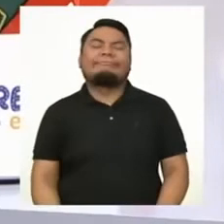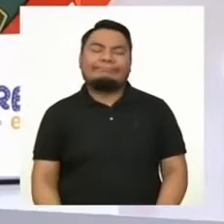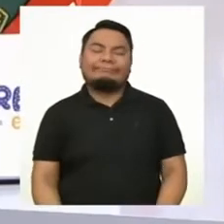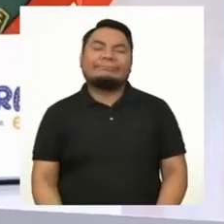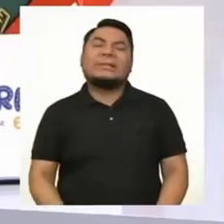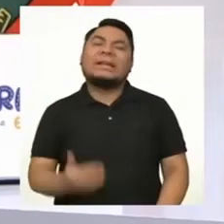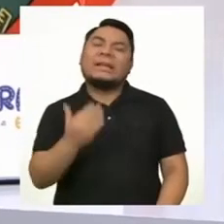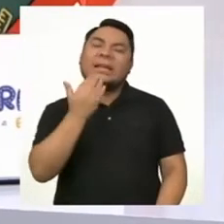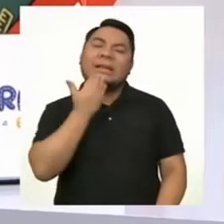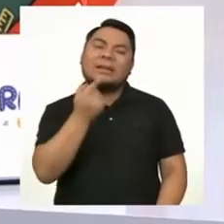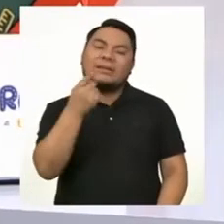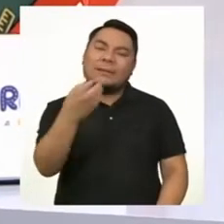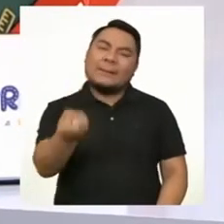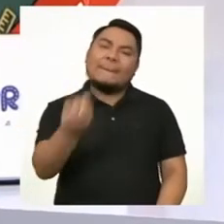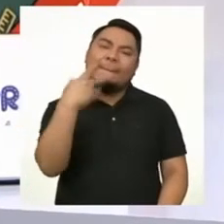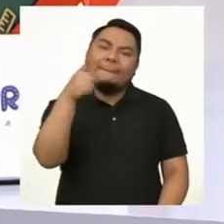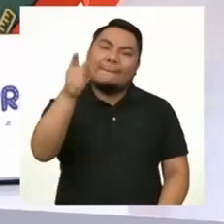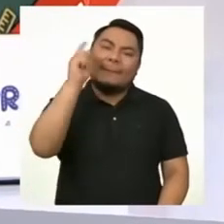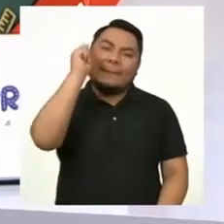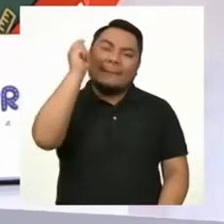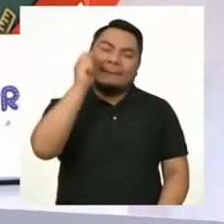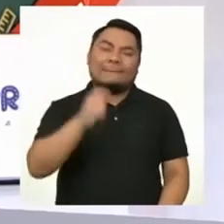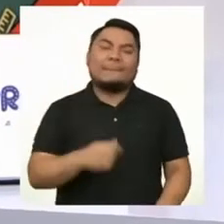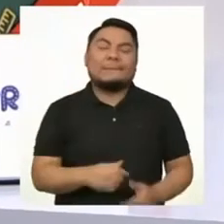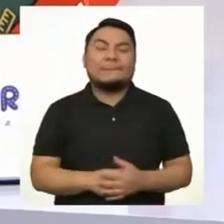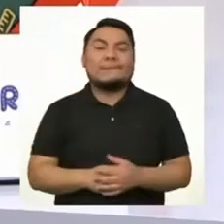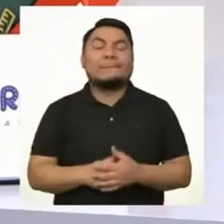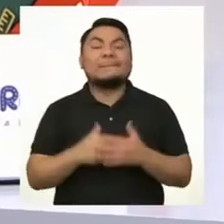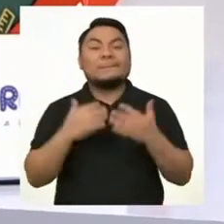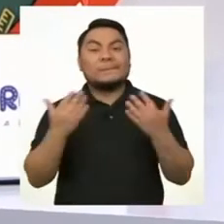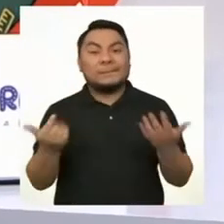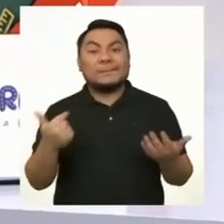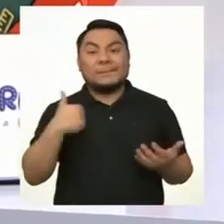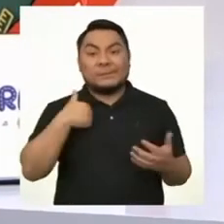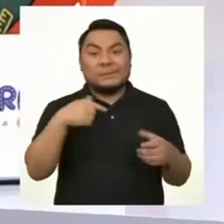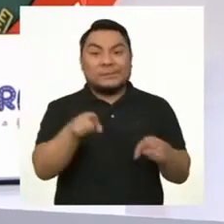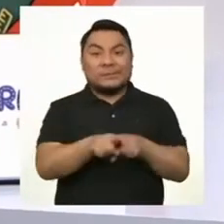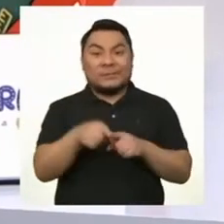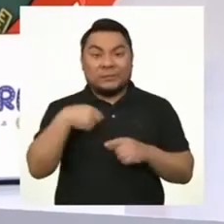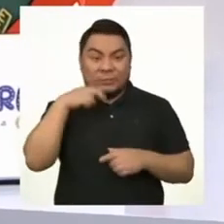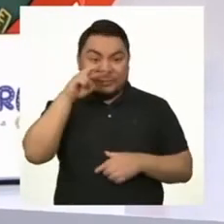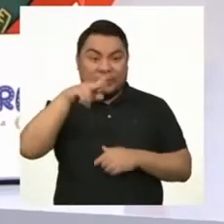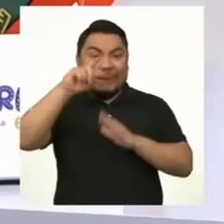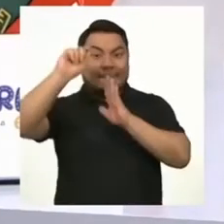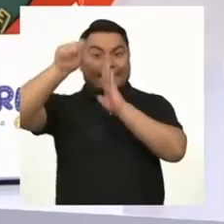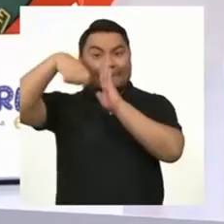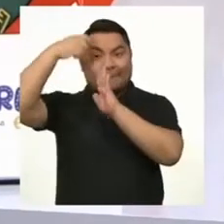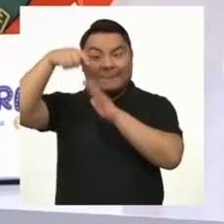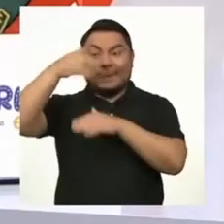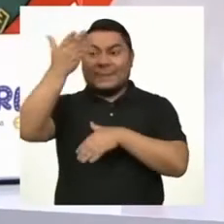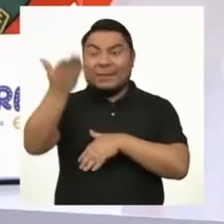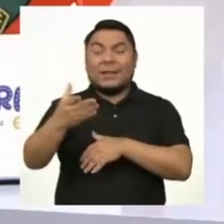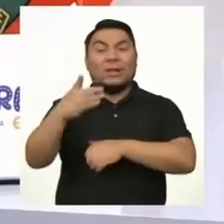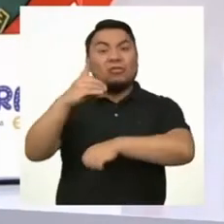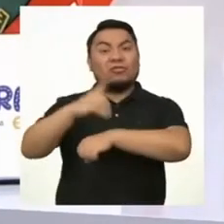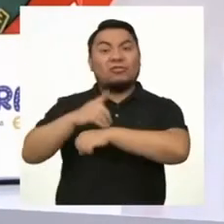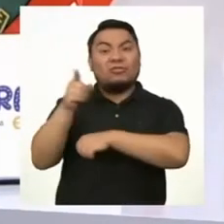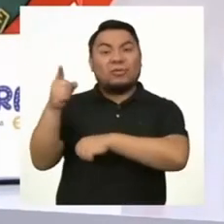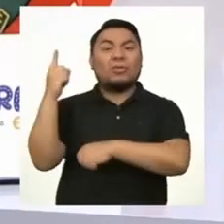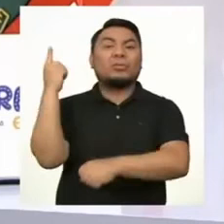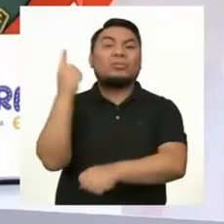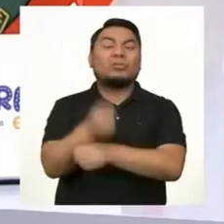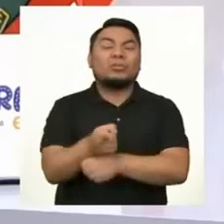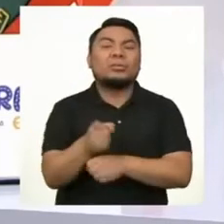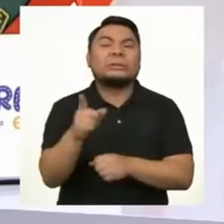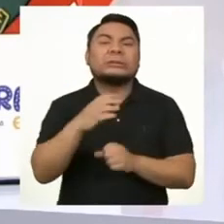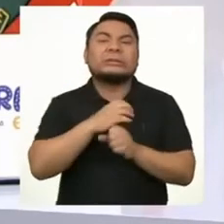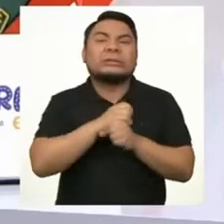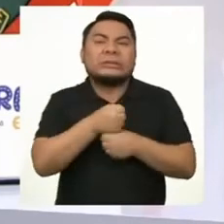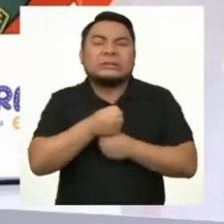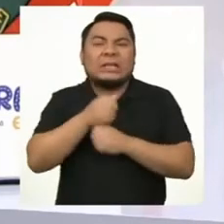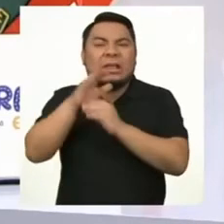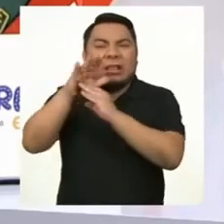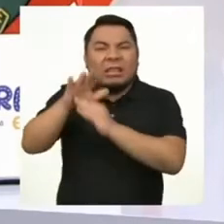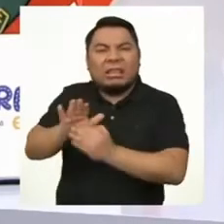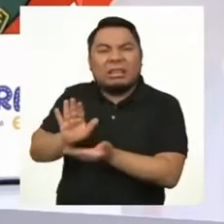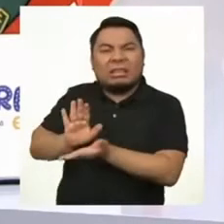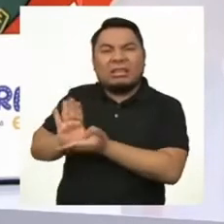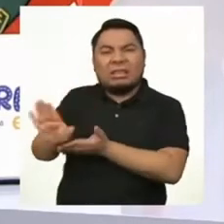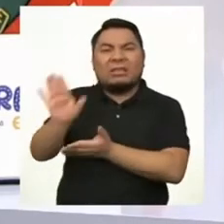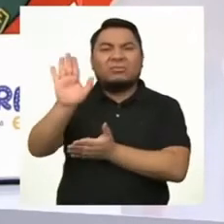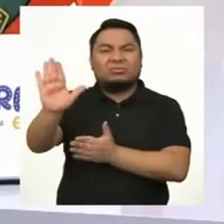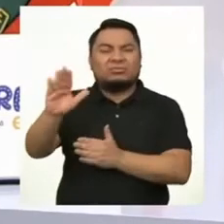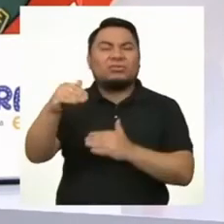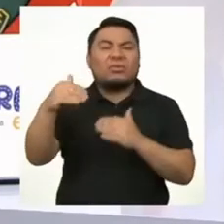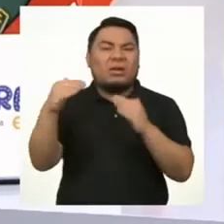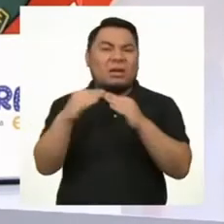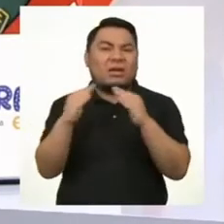por compartirnos tu testimonio. Yo justo vi un video de una doctora que denunciaba sufrir discriminación en